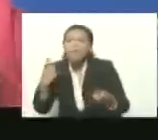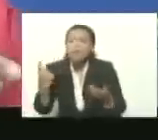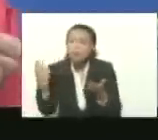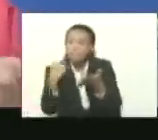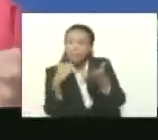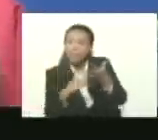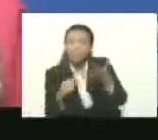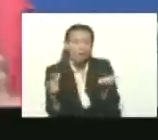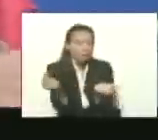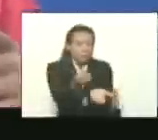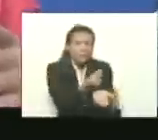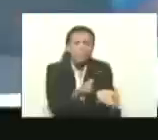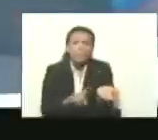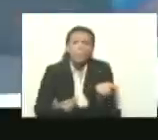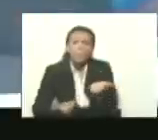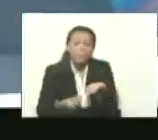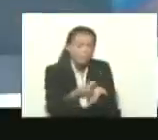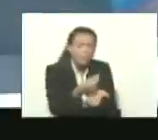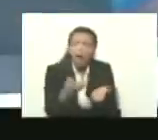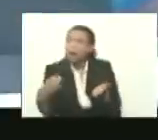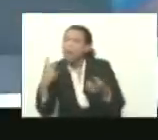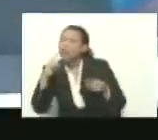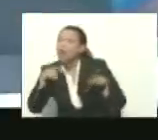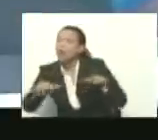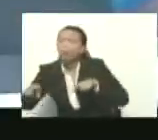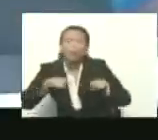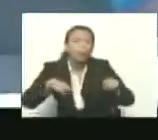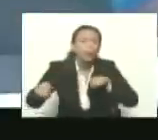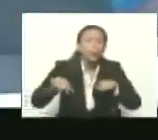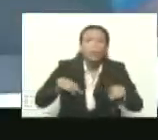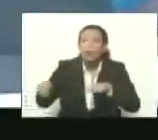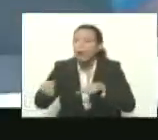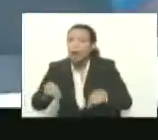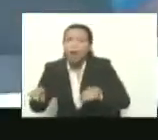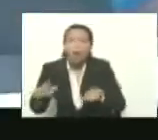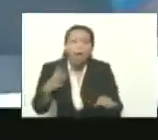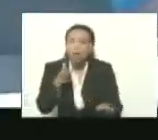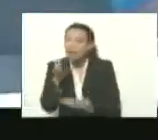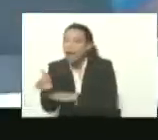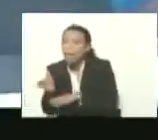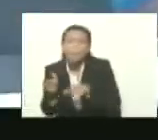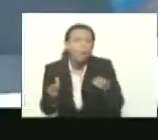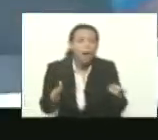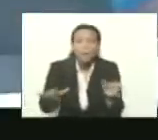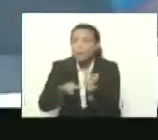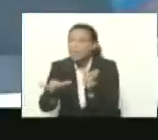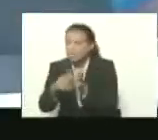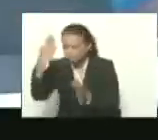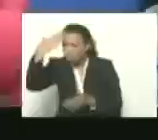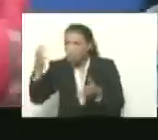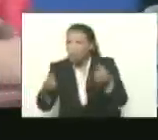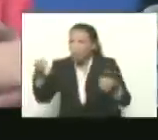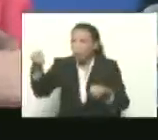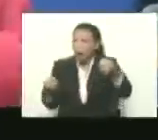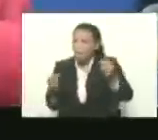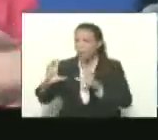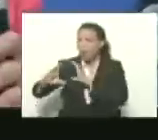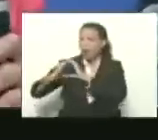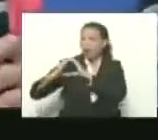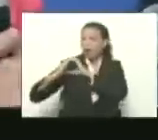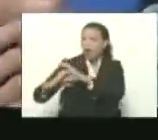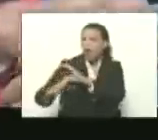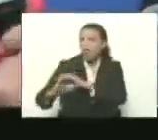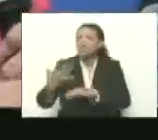Es organizan mismo, la propia ruta de ellos. La organizan ellos mismos. Y vamos por aquí, vamos por allá, llegamos a tal sitio. Y un vecino dice, yo tengo el camión, aquí está el camión, y ponen